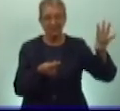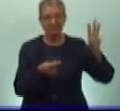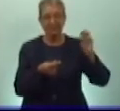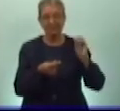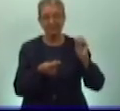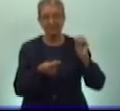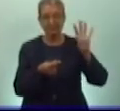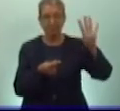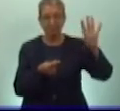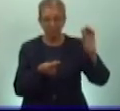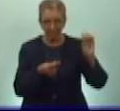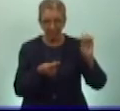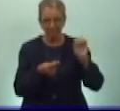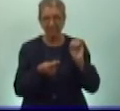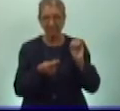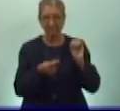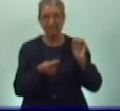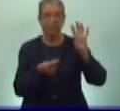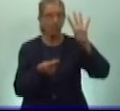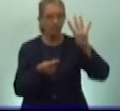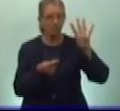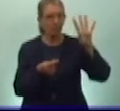35, 40,